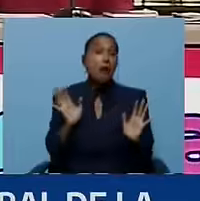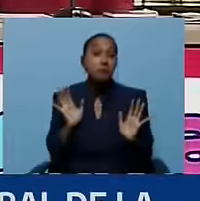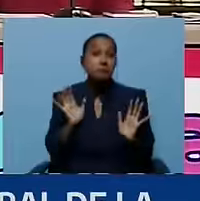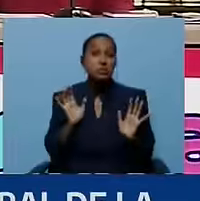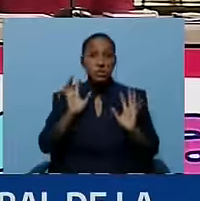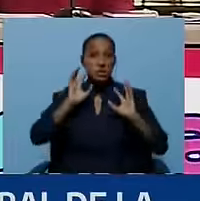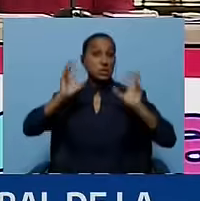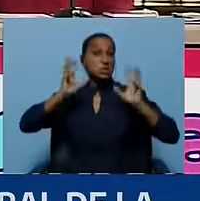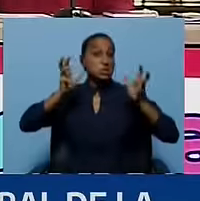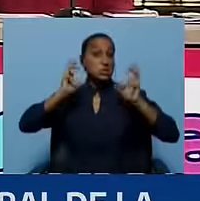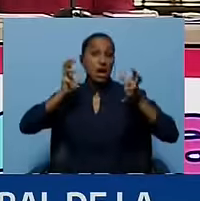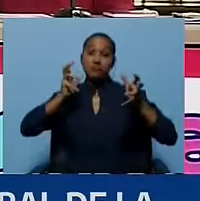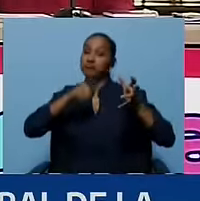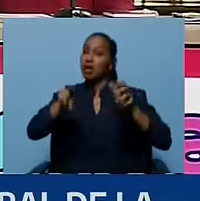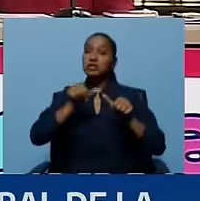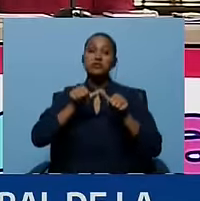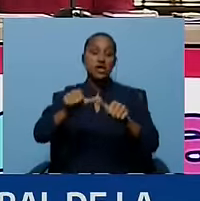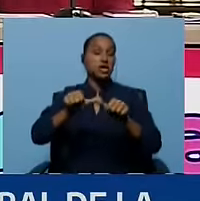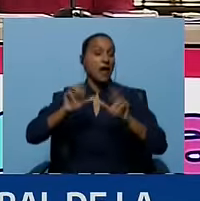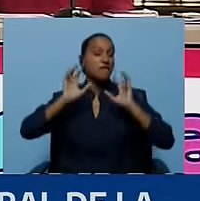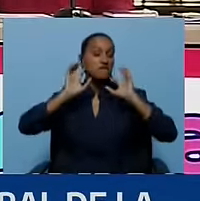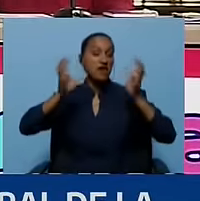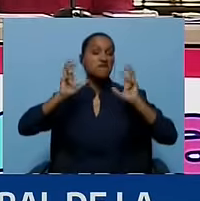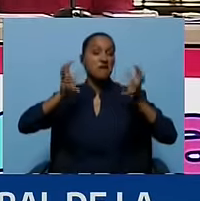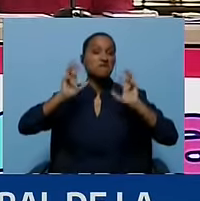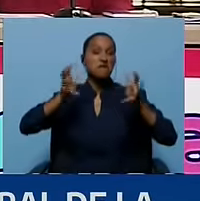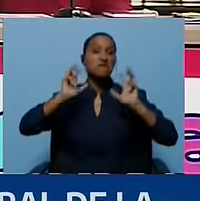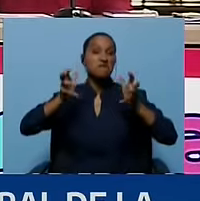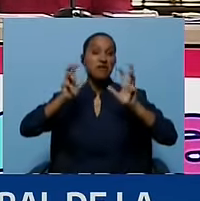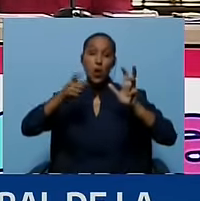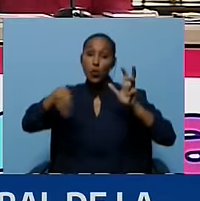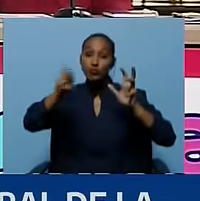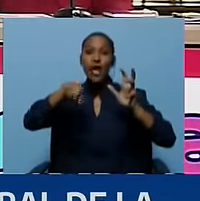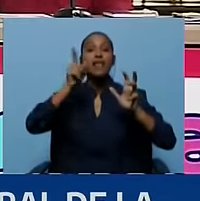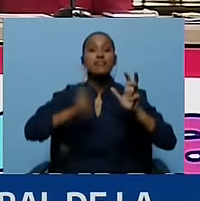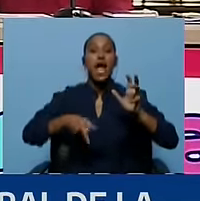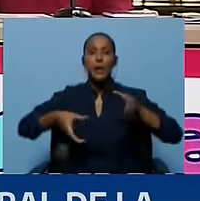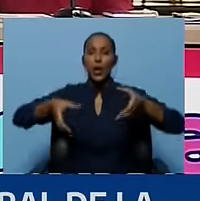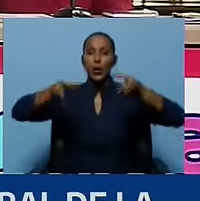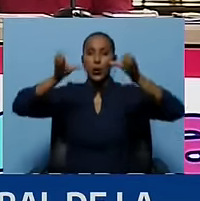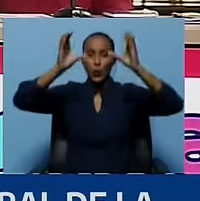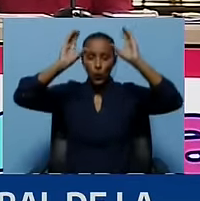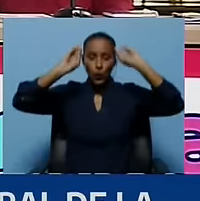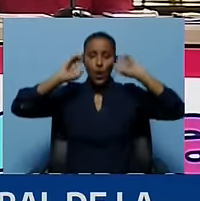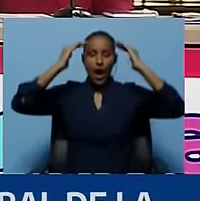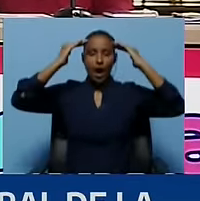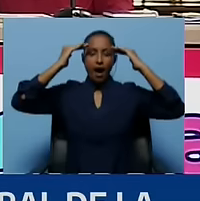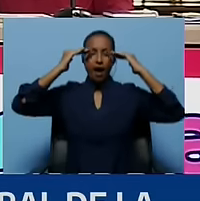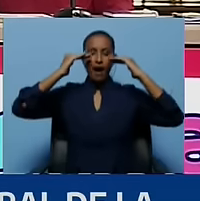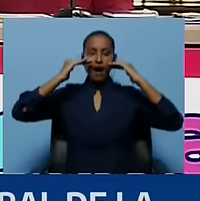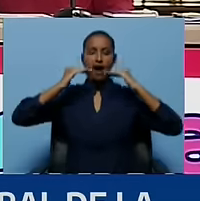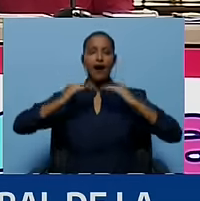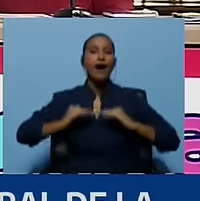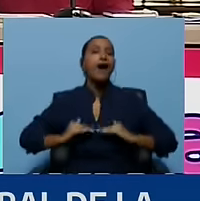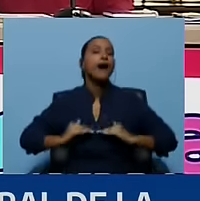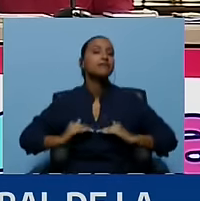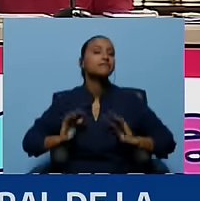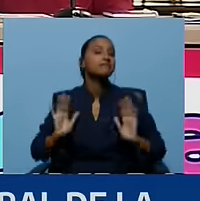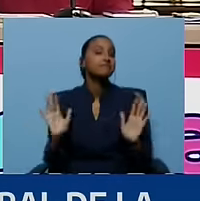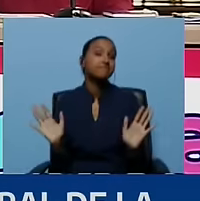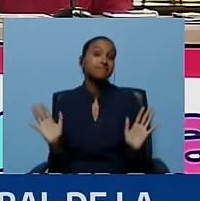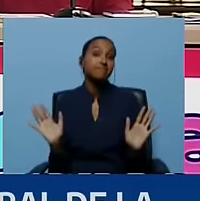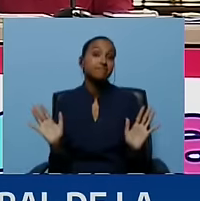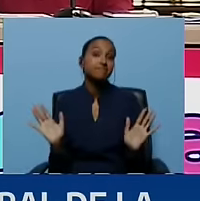que le pique, que se eche agua fresca. Entonces voy a nombrar, como he designado,